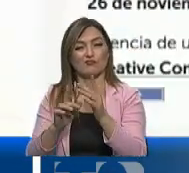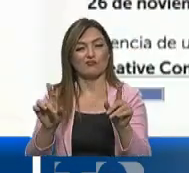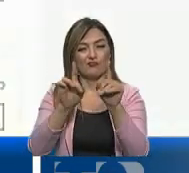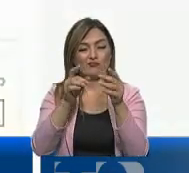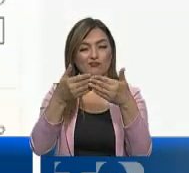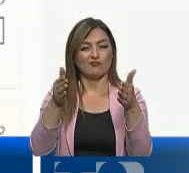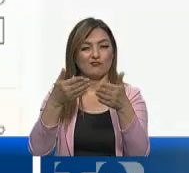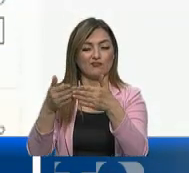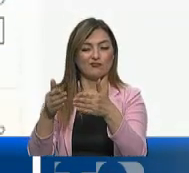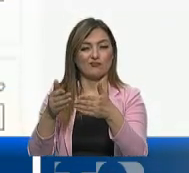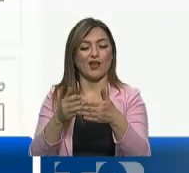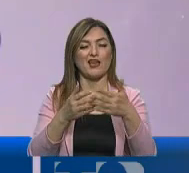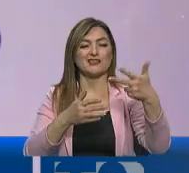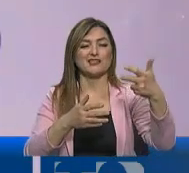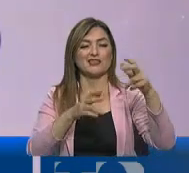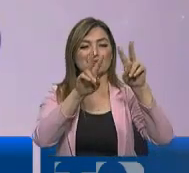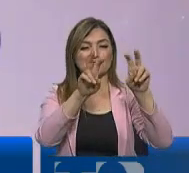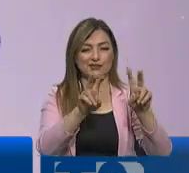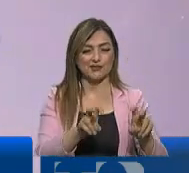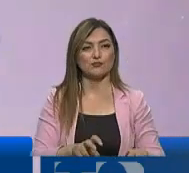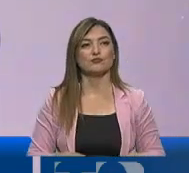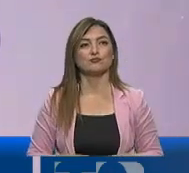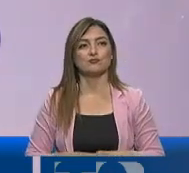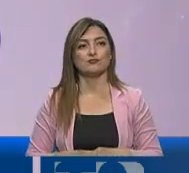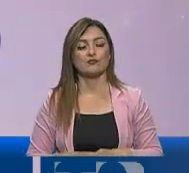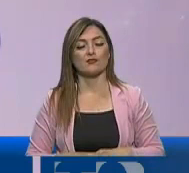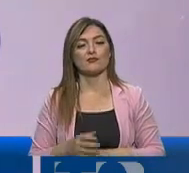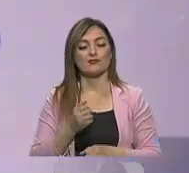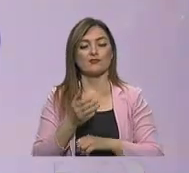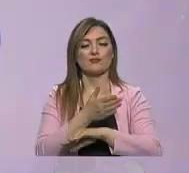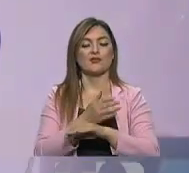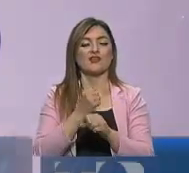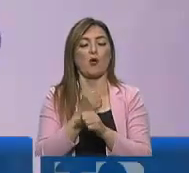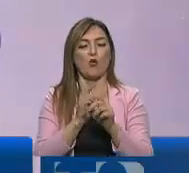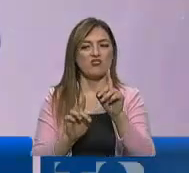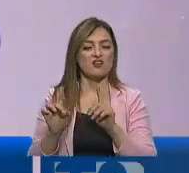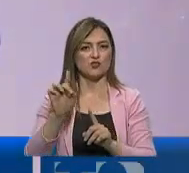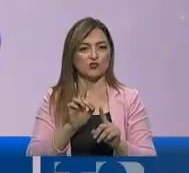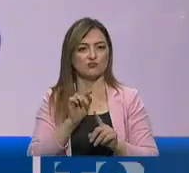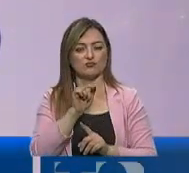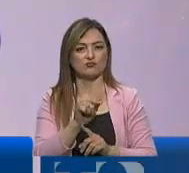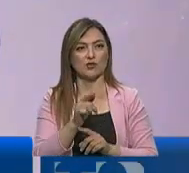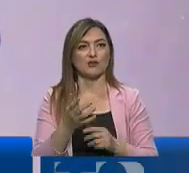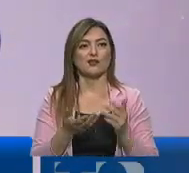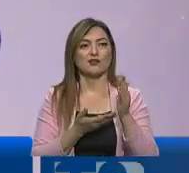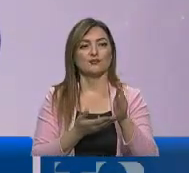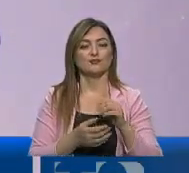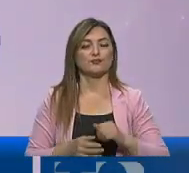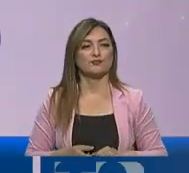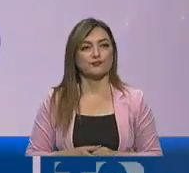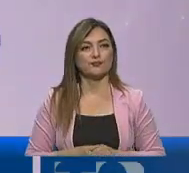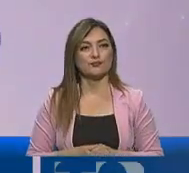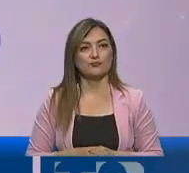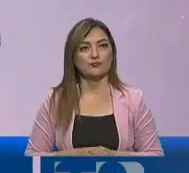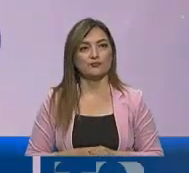a cerca de trece temáticas hicimos meses de trabajo diagnóstico para conocer el estado de la necesidad de respecto a los datos